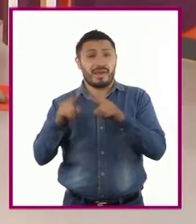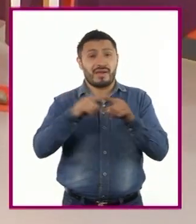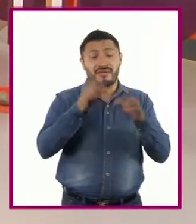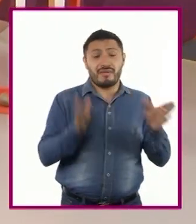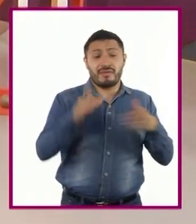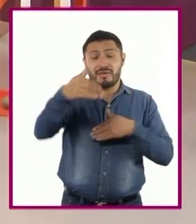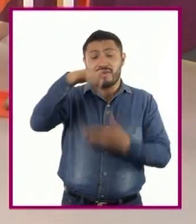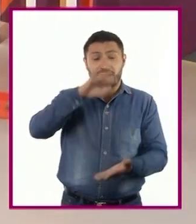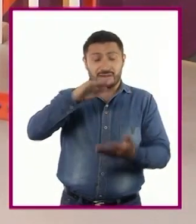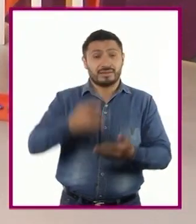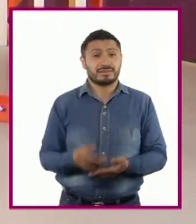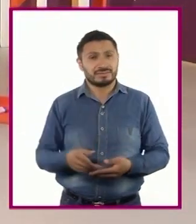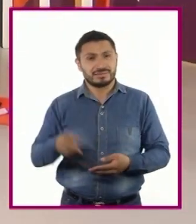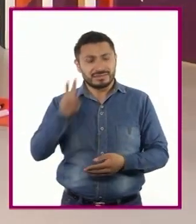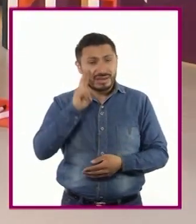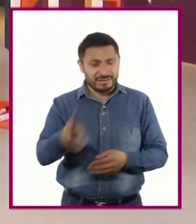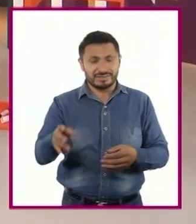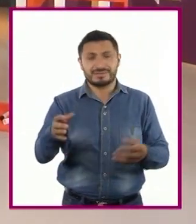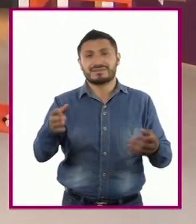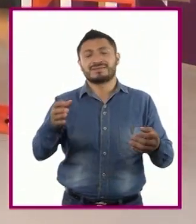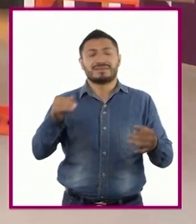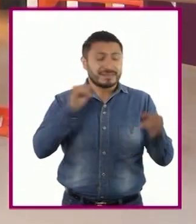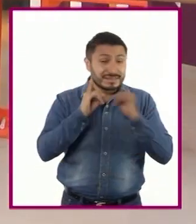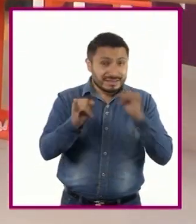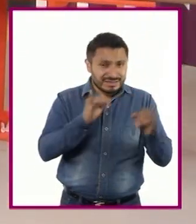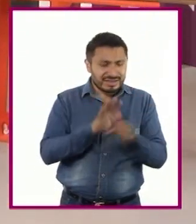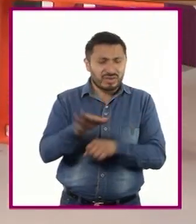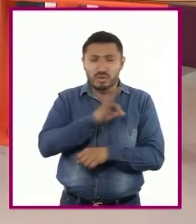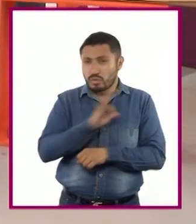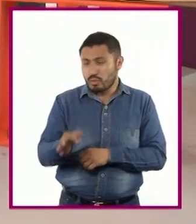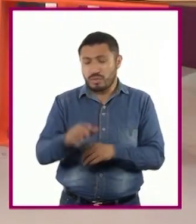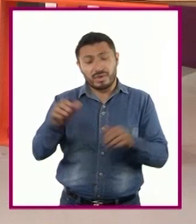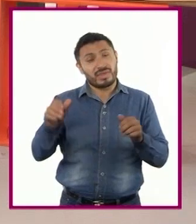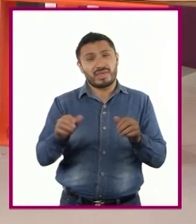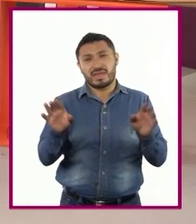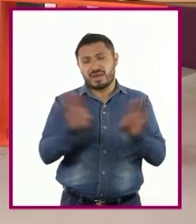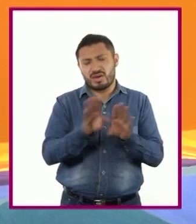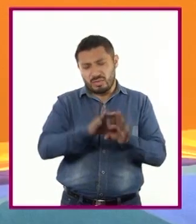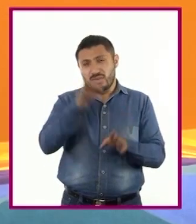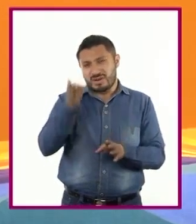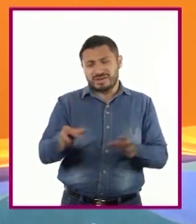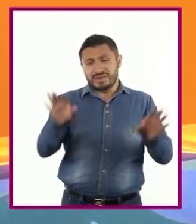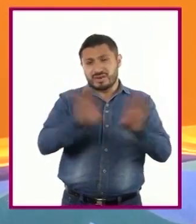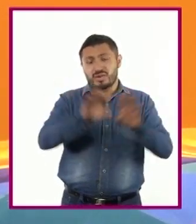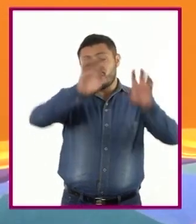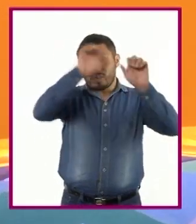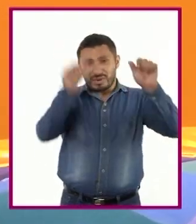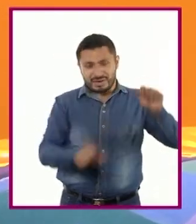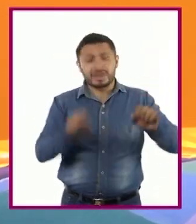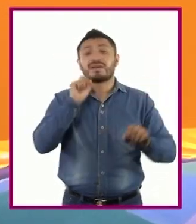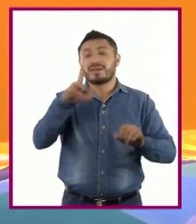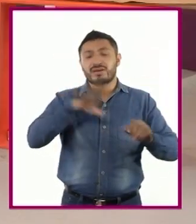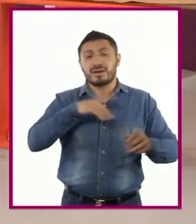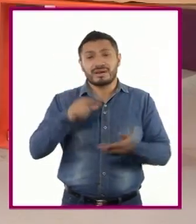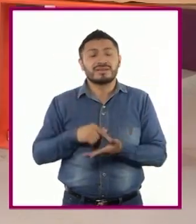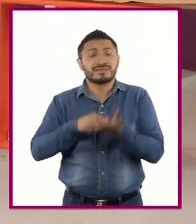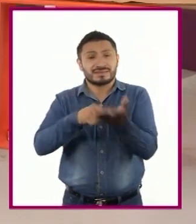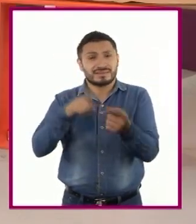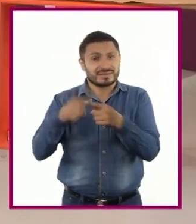Vamos a ver que la interpretación de lo que se puede considerar arte también ofrece muchas